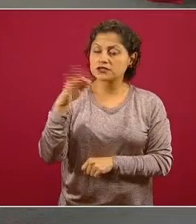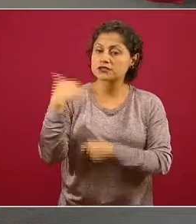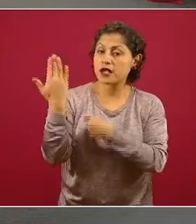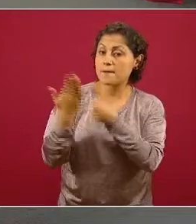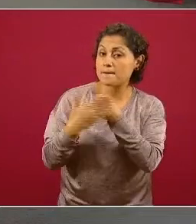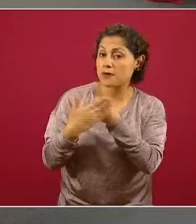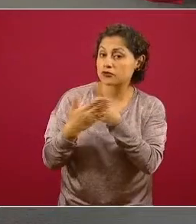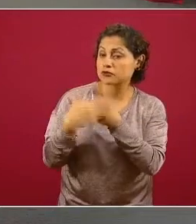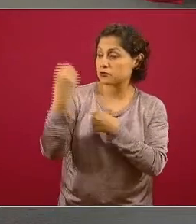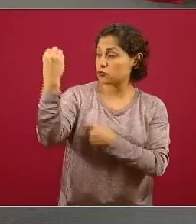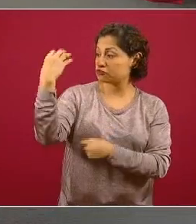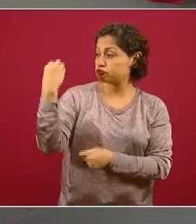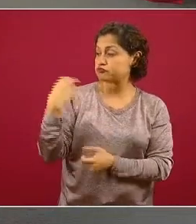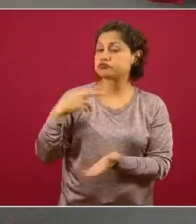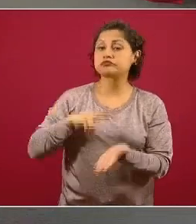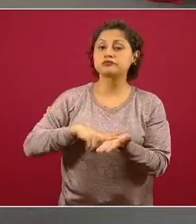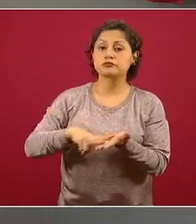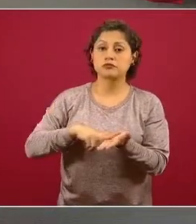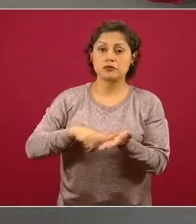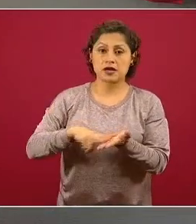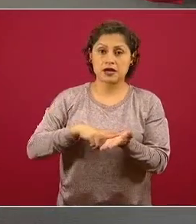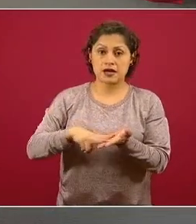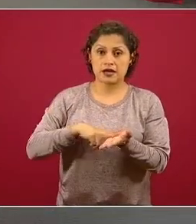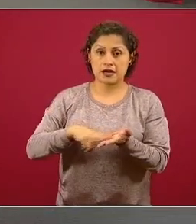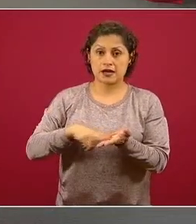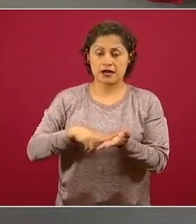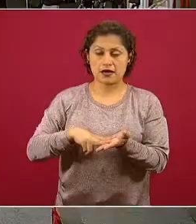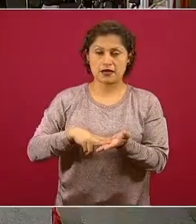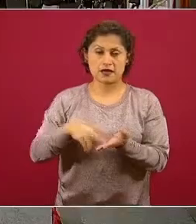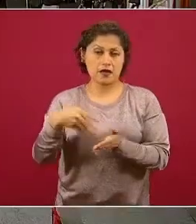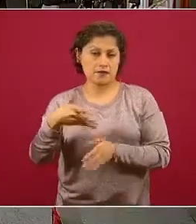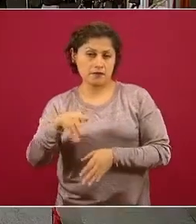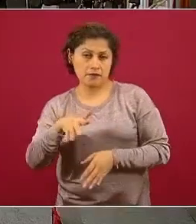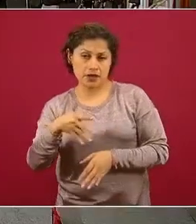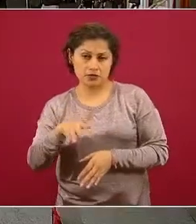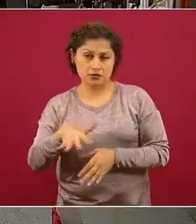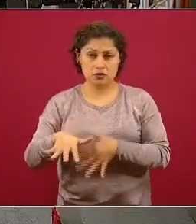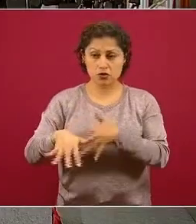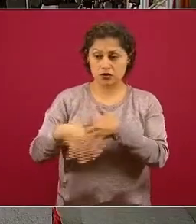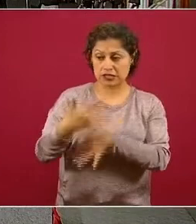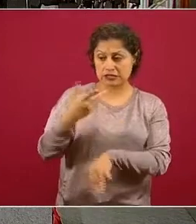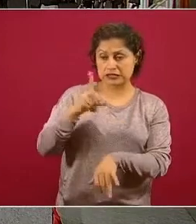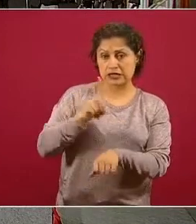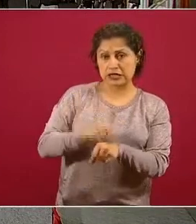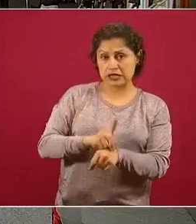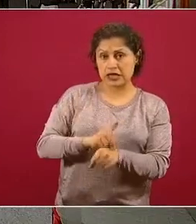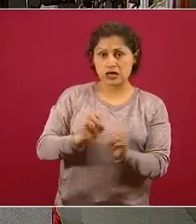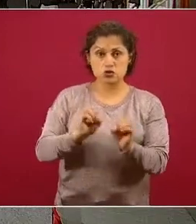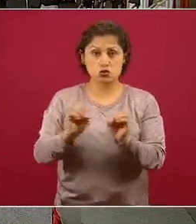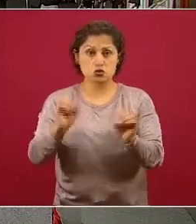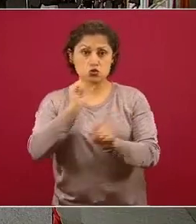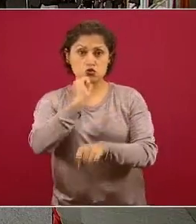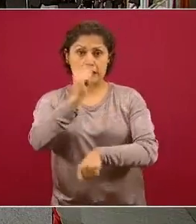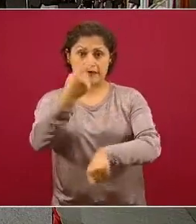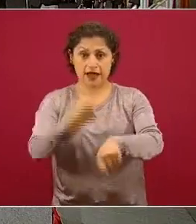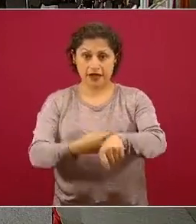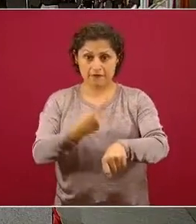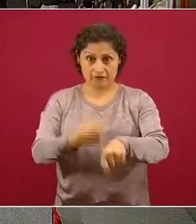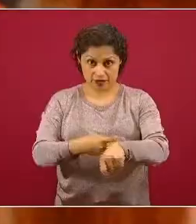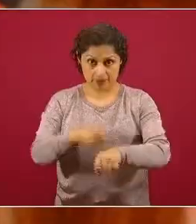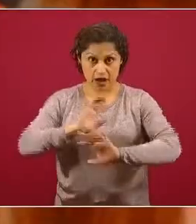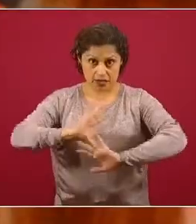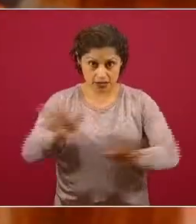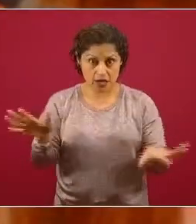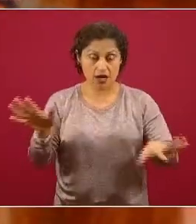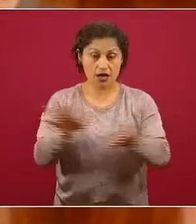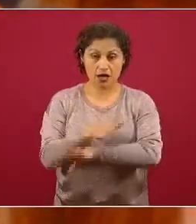verde en tipo Wuhan, que era 15 días con 0 casos, o vamos a seguir un modelo como